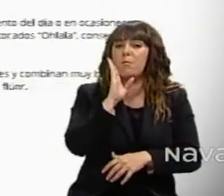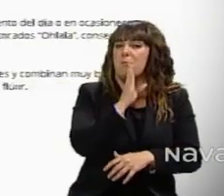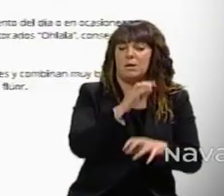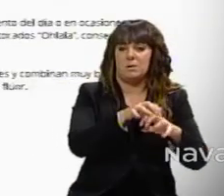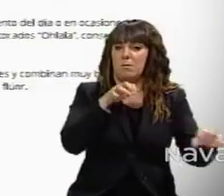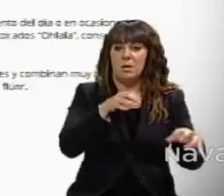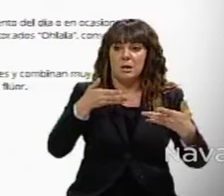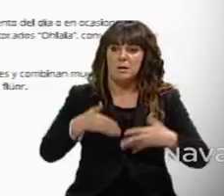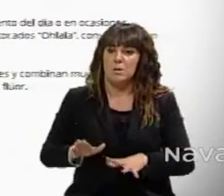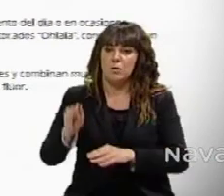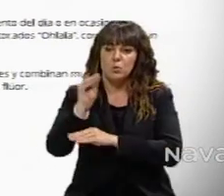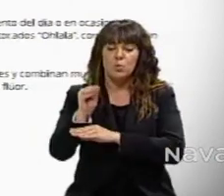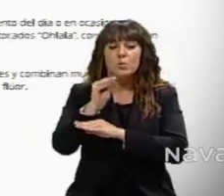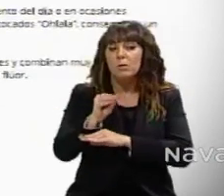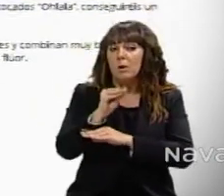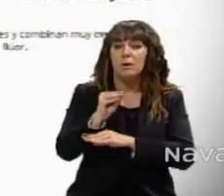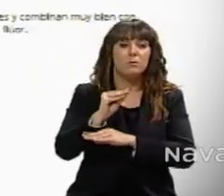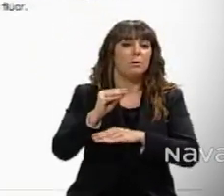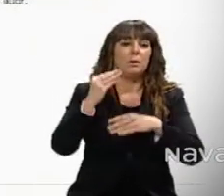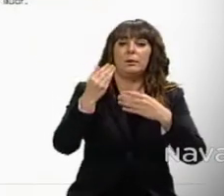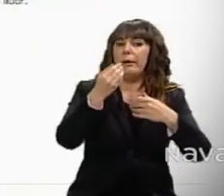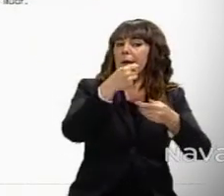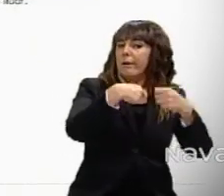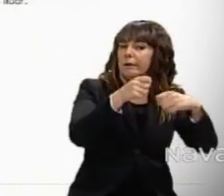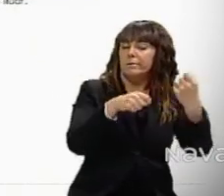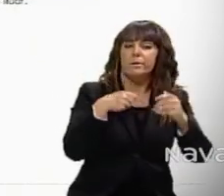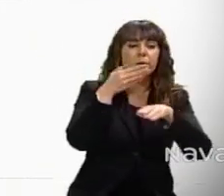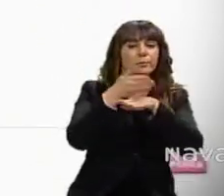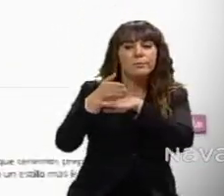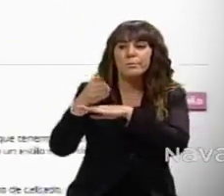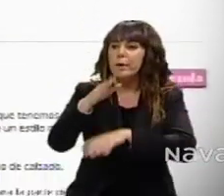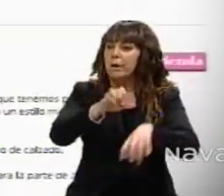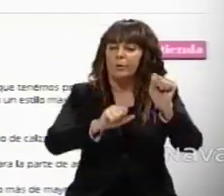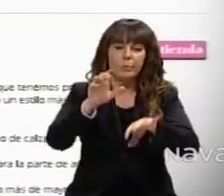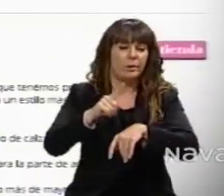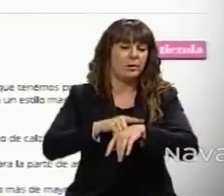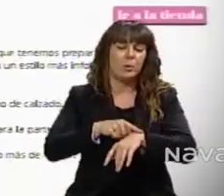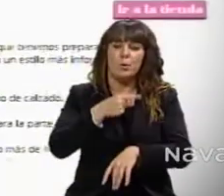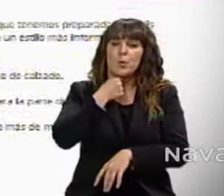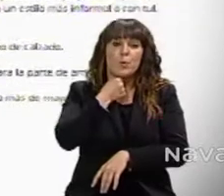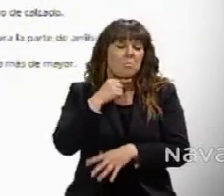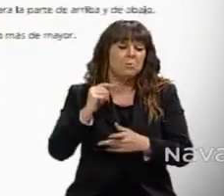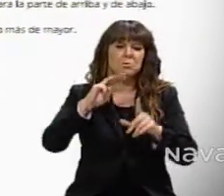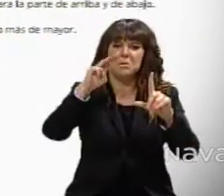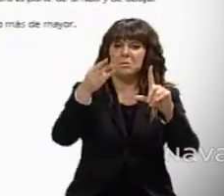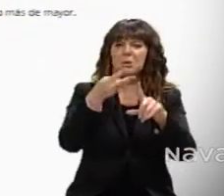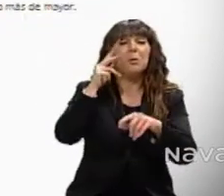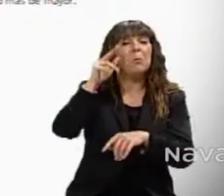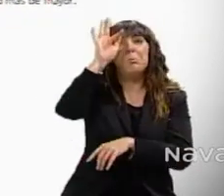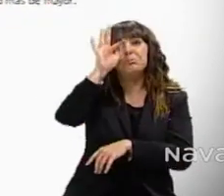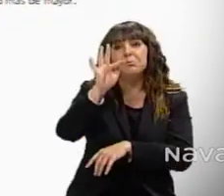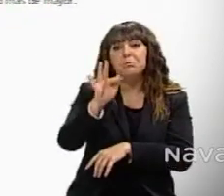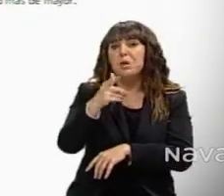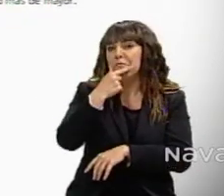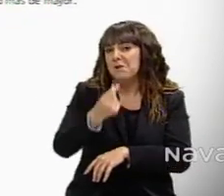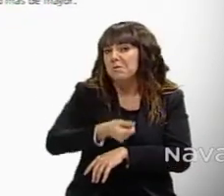no tienen tiempo de probar a los niños la ropa. Pues en un momento que pillan se meten en internet, buscan lo que necesitan y compran. Entonces pues nos pareció